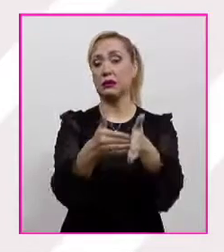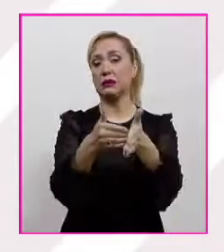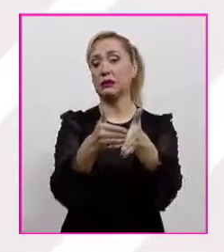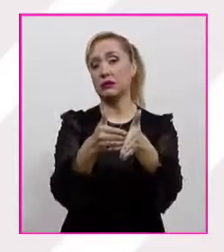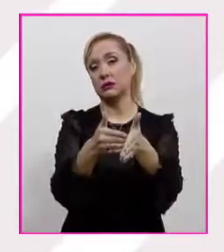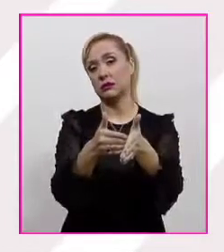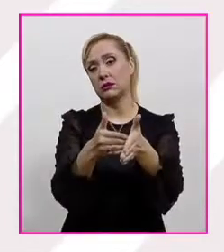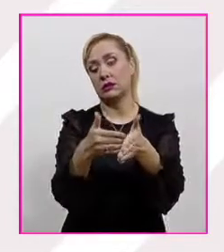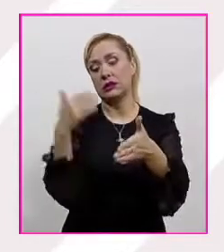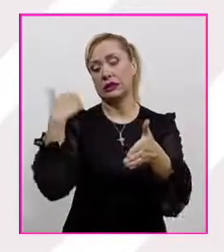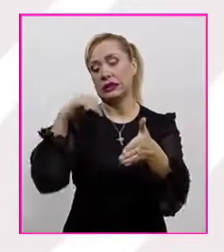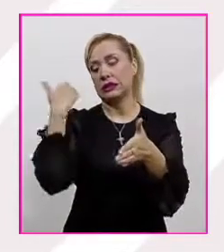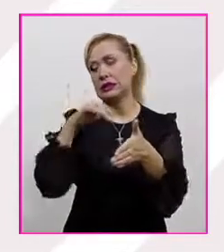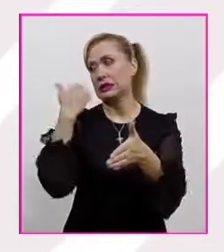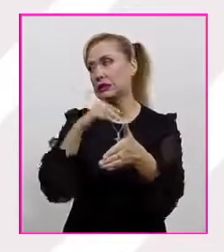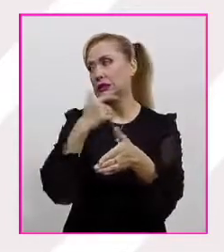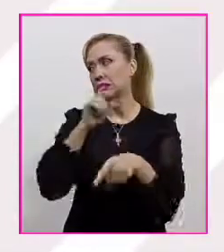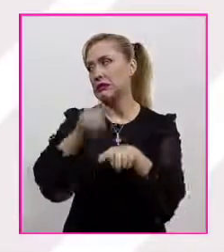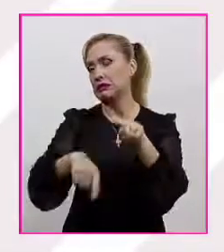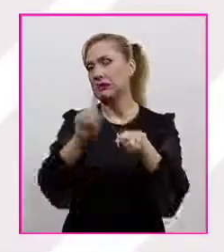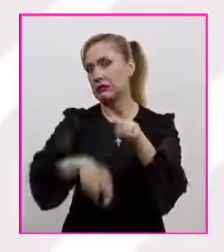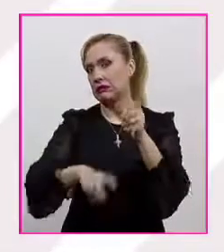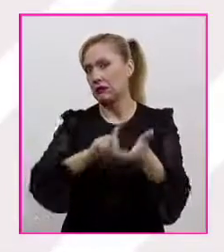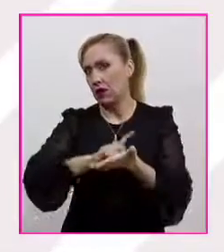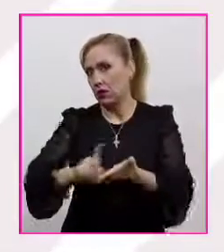el acceso a derecho de muchas personas.